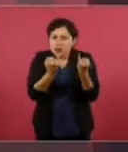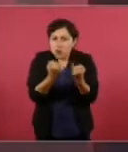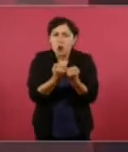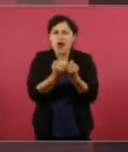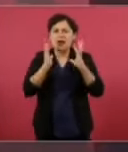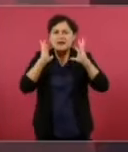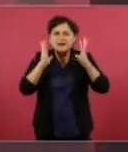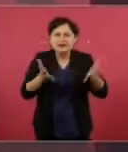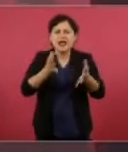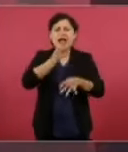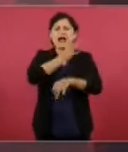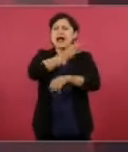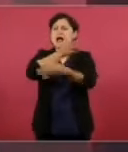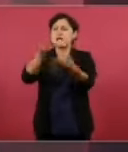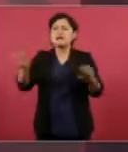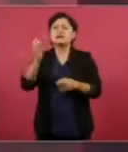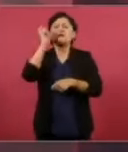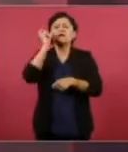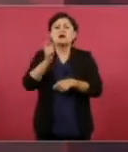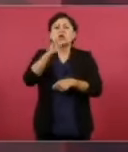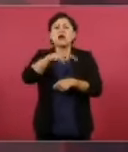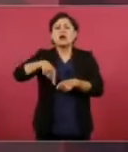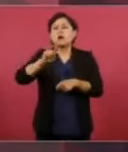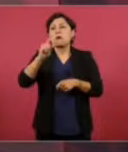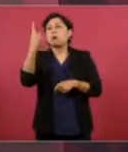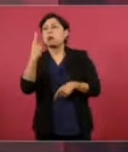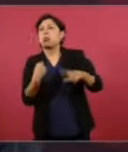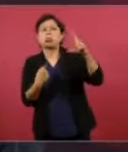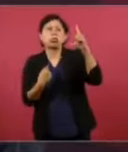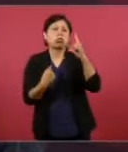México es una potencia cultural.